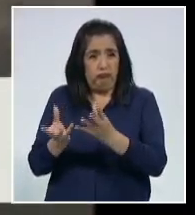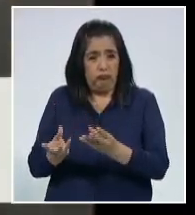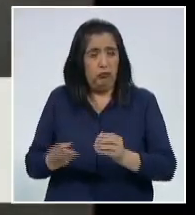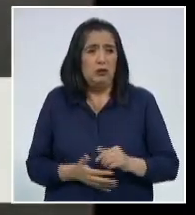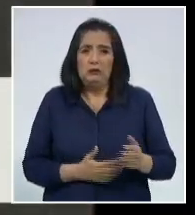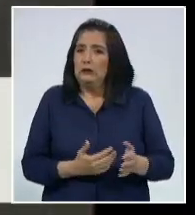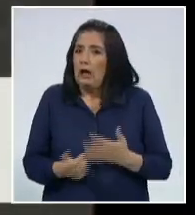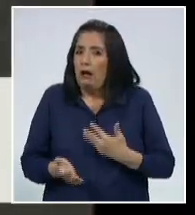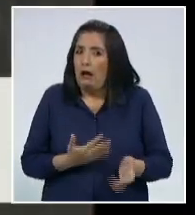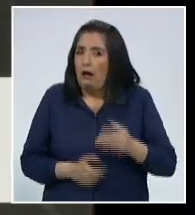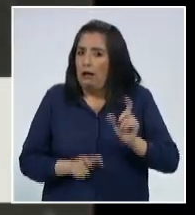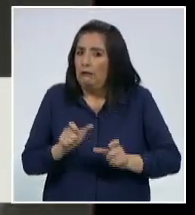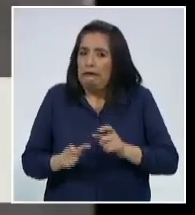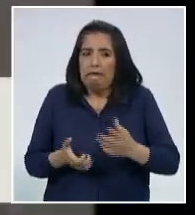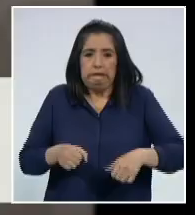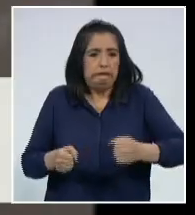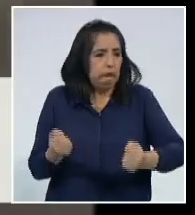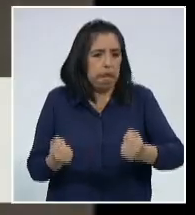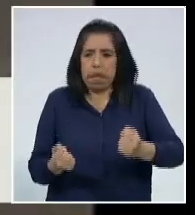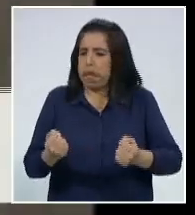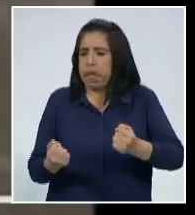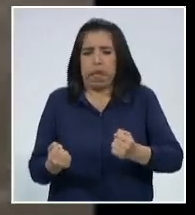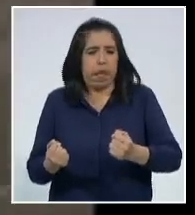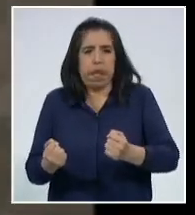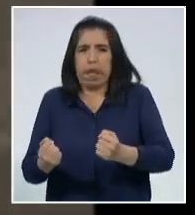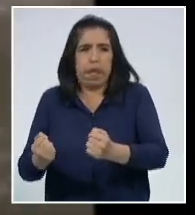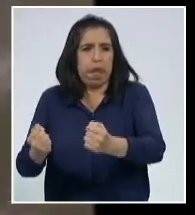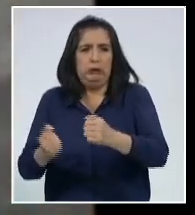pese al peligro de ser arrastrados por la corriente, otros